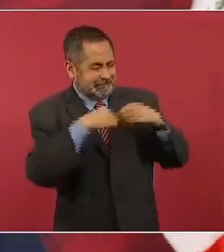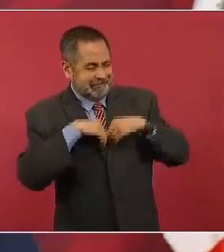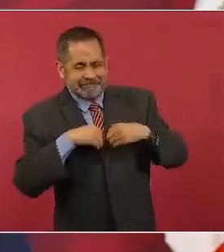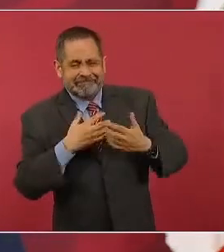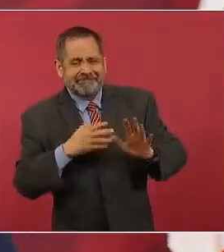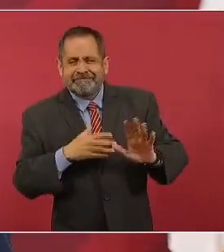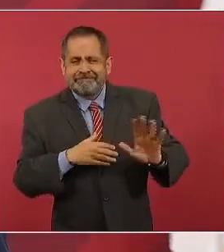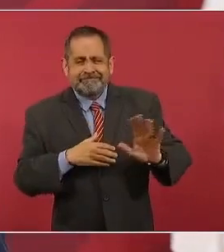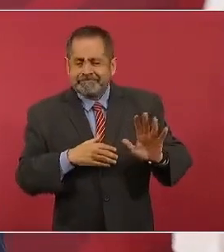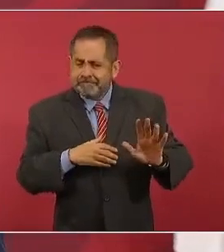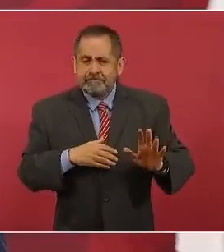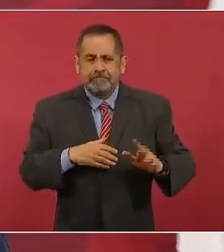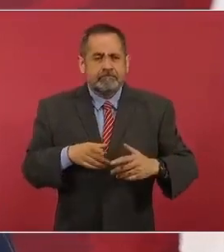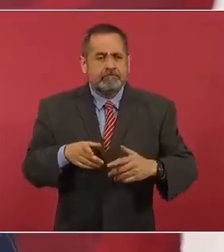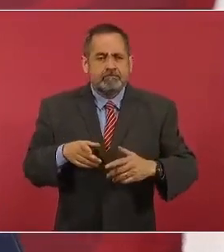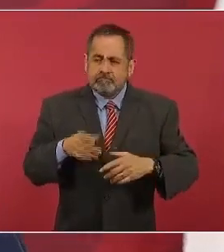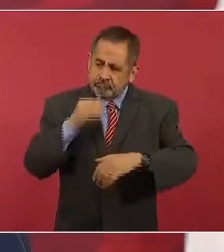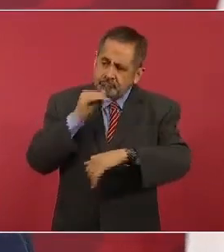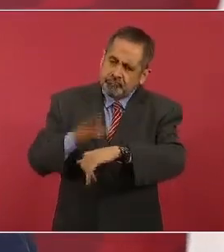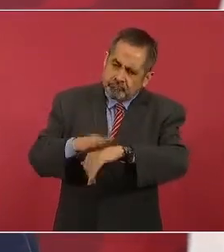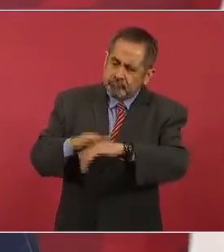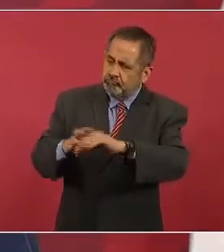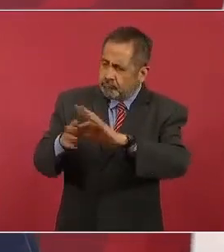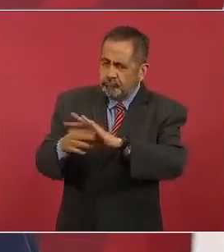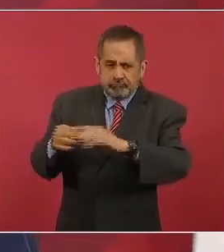y que se informe sobre